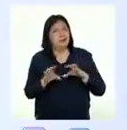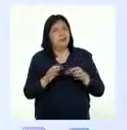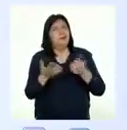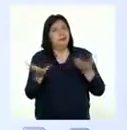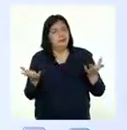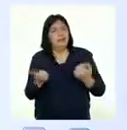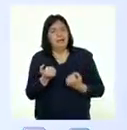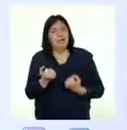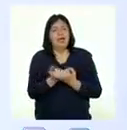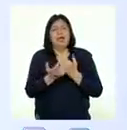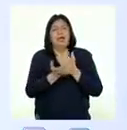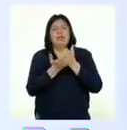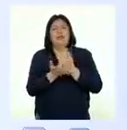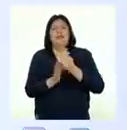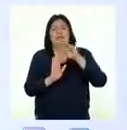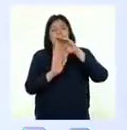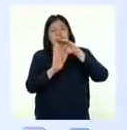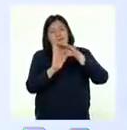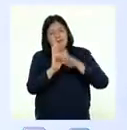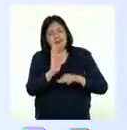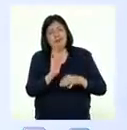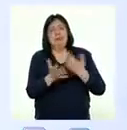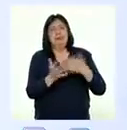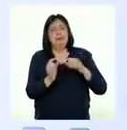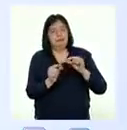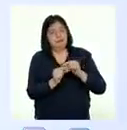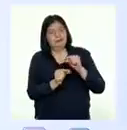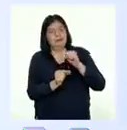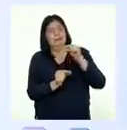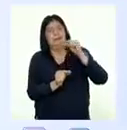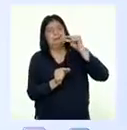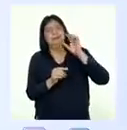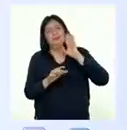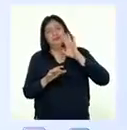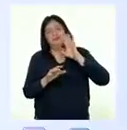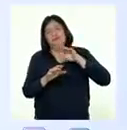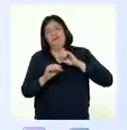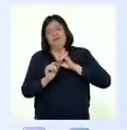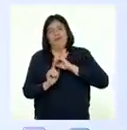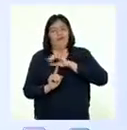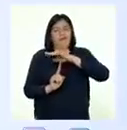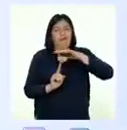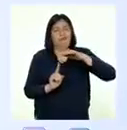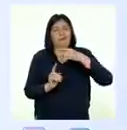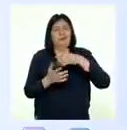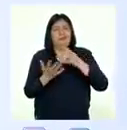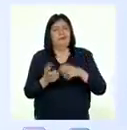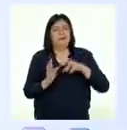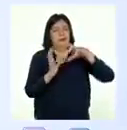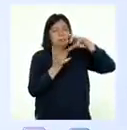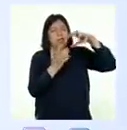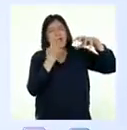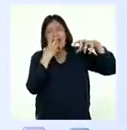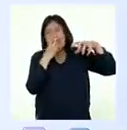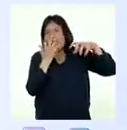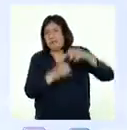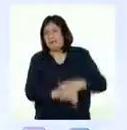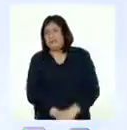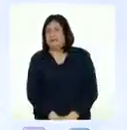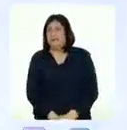acciones que ayuden a disminuir las emisiones de gases contaminantes que producen el calentamiento